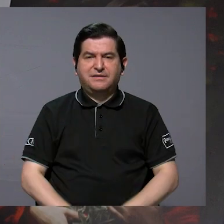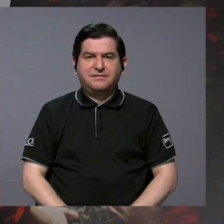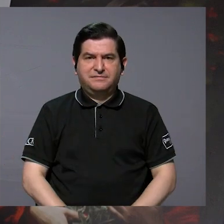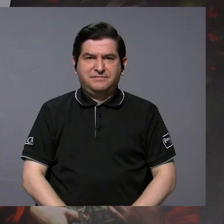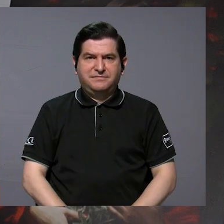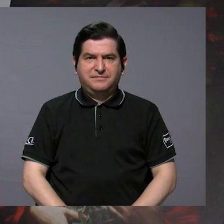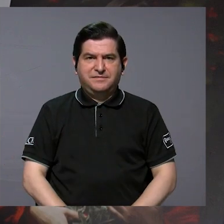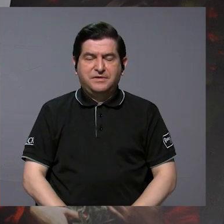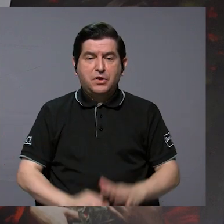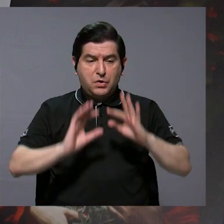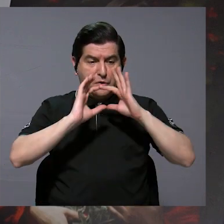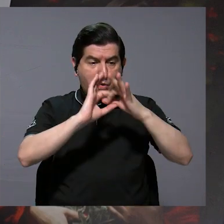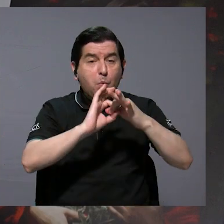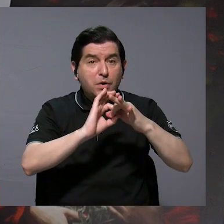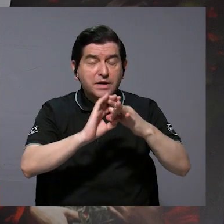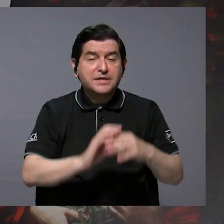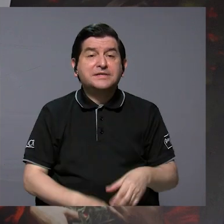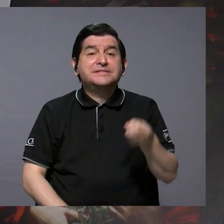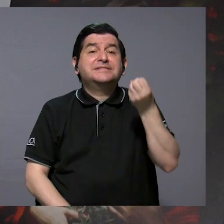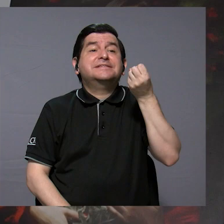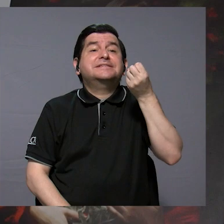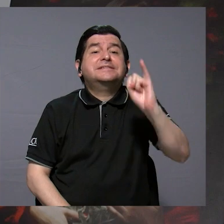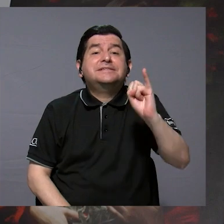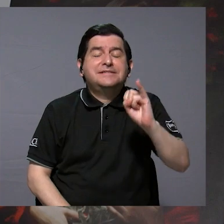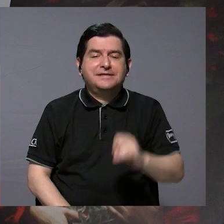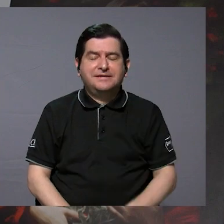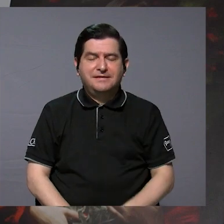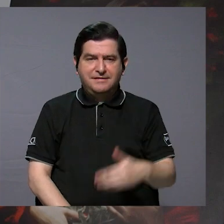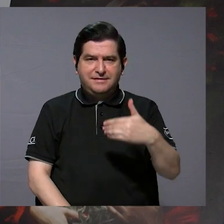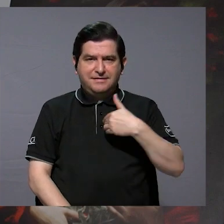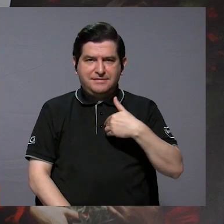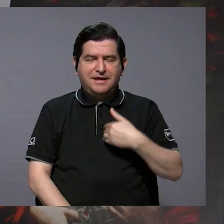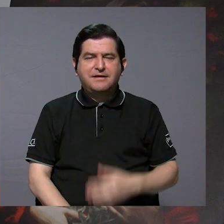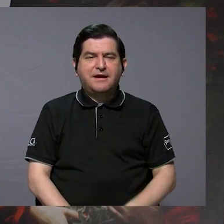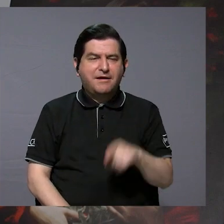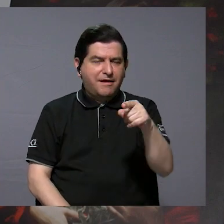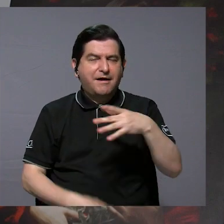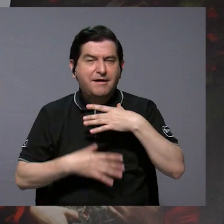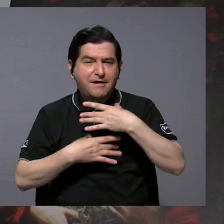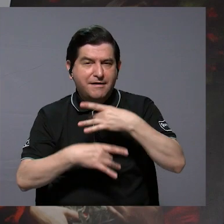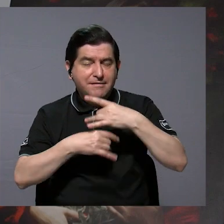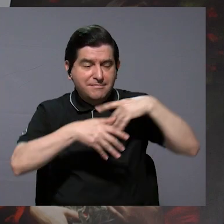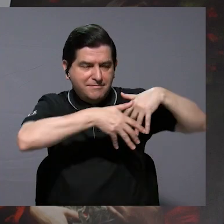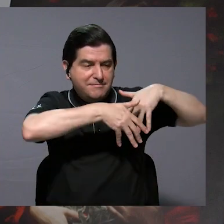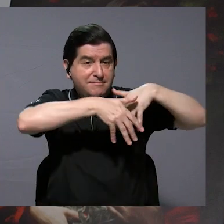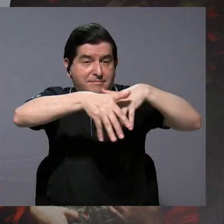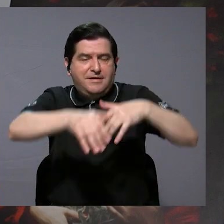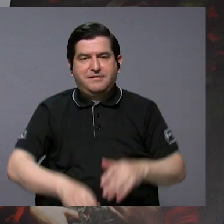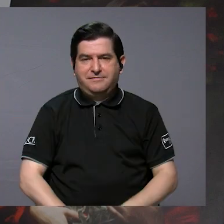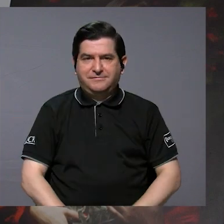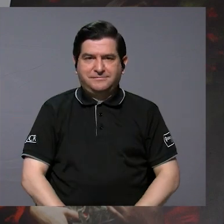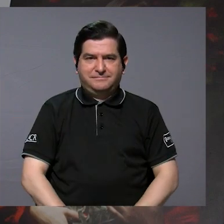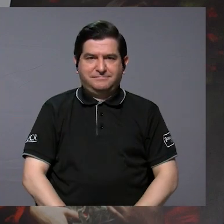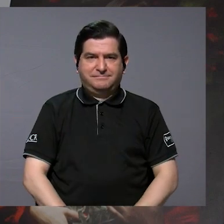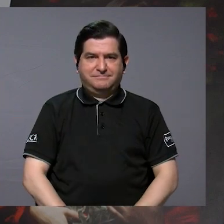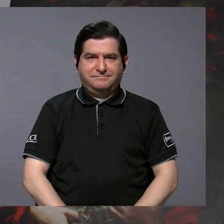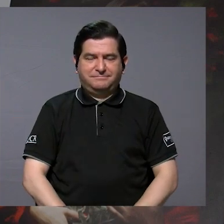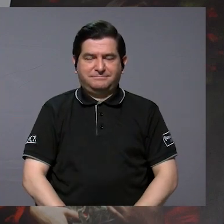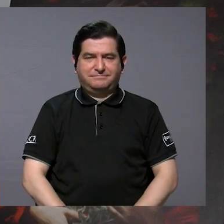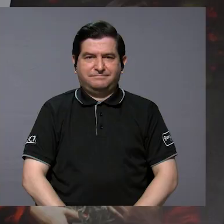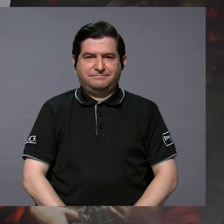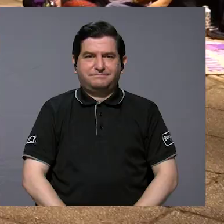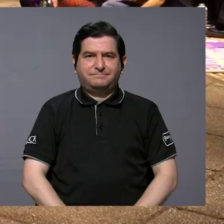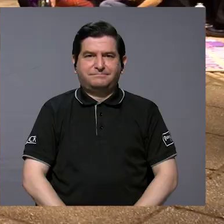denunciar en calle, pues se unirían más si tuvieran más atractivas las marchas, si las marchas fueran